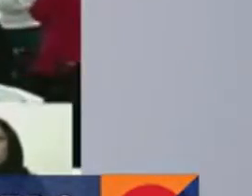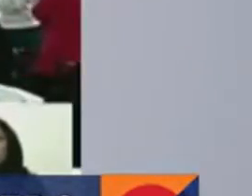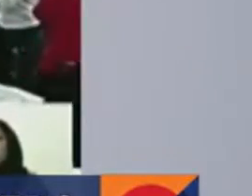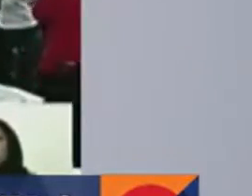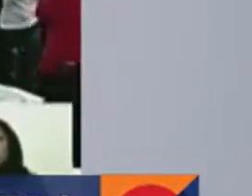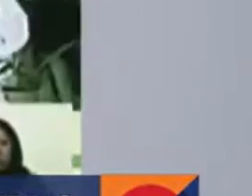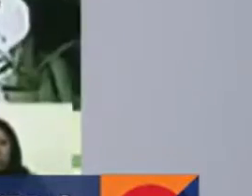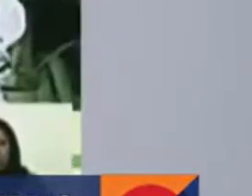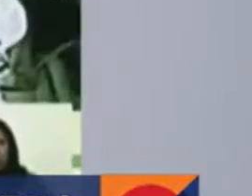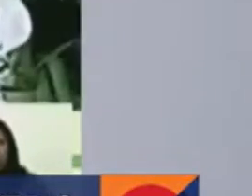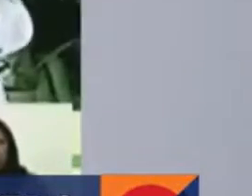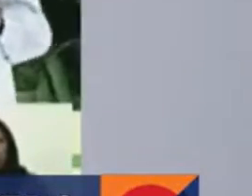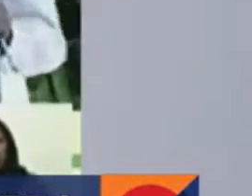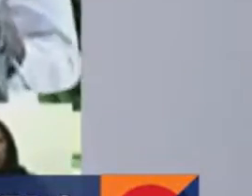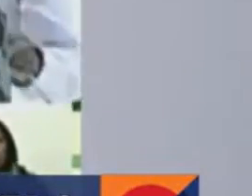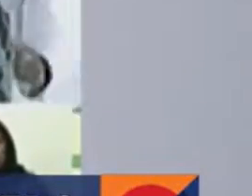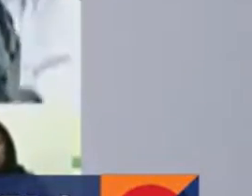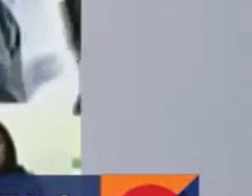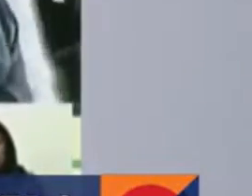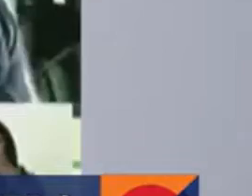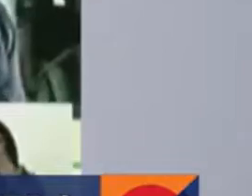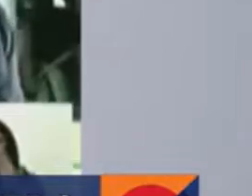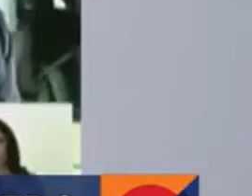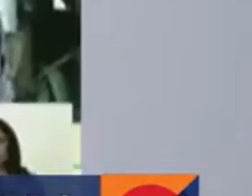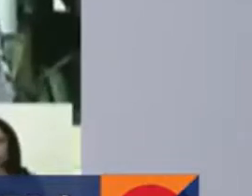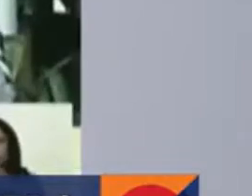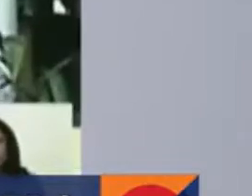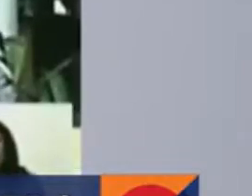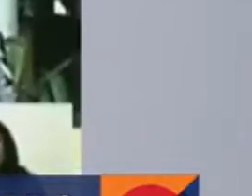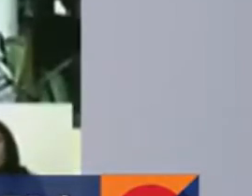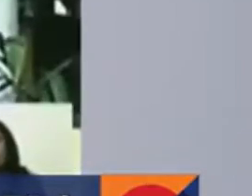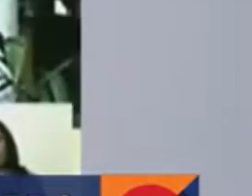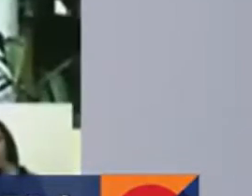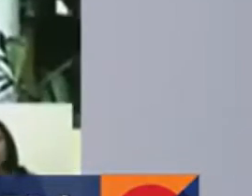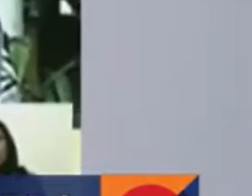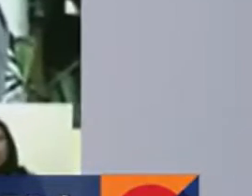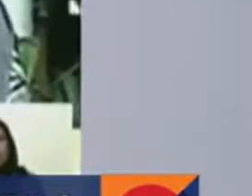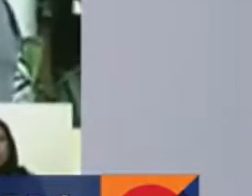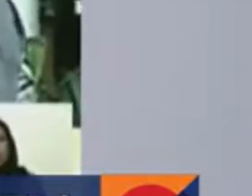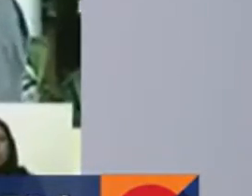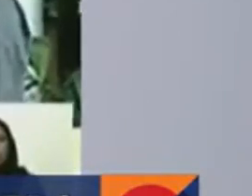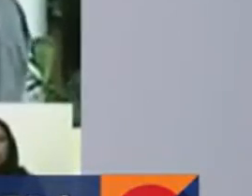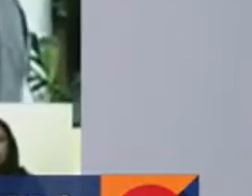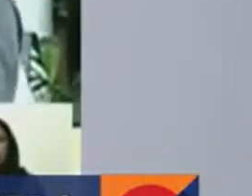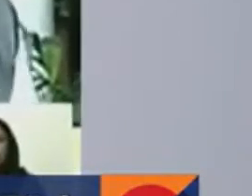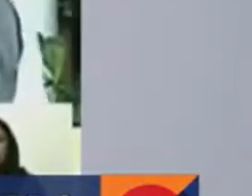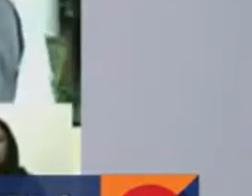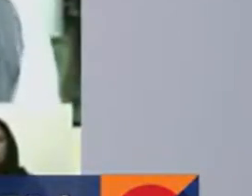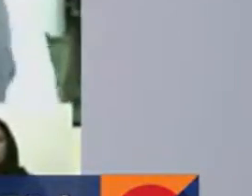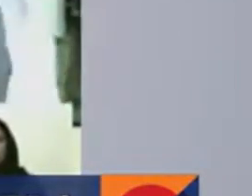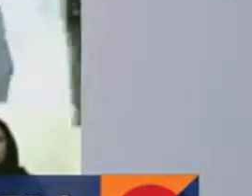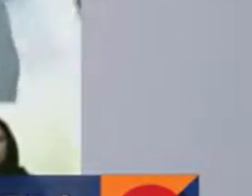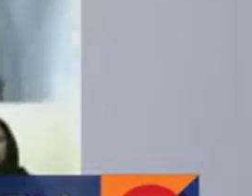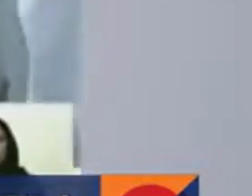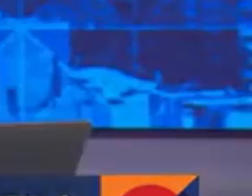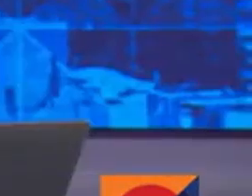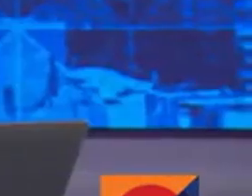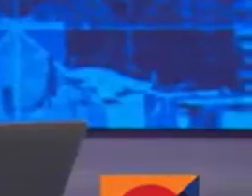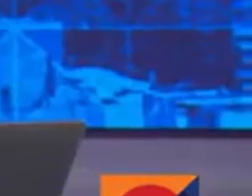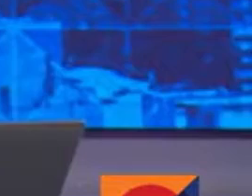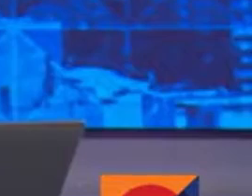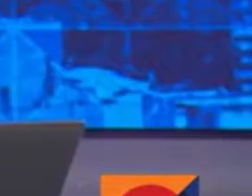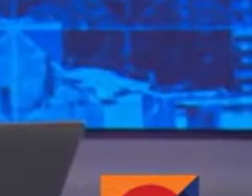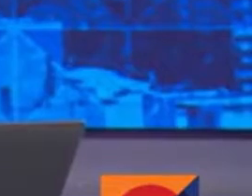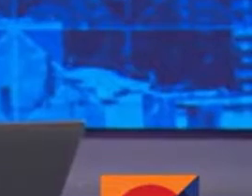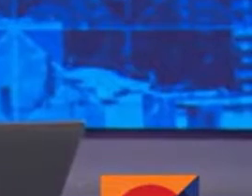la continuidad armónica del segundo ciclo. Los demás puntos de la agenda están por definir. Bienvenidos a